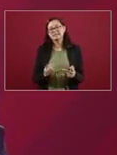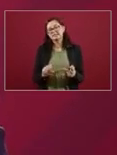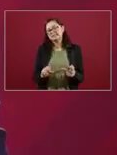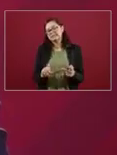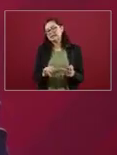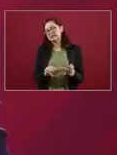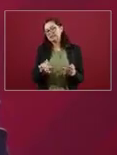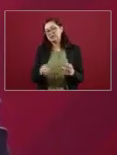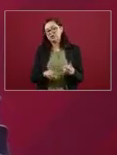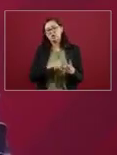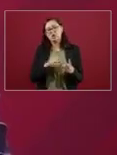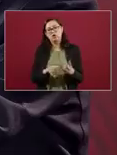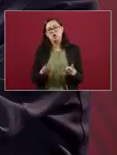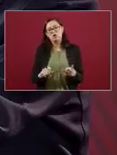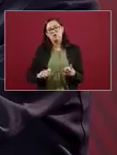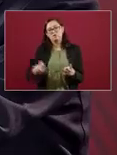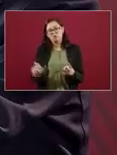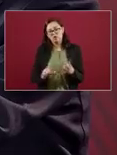eso también está ahí,